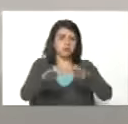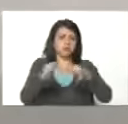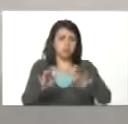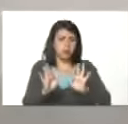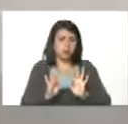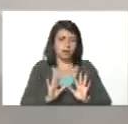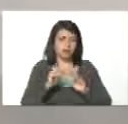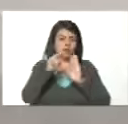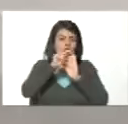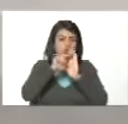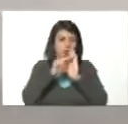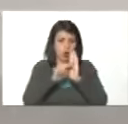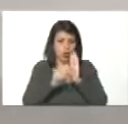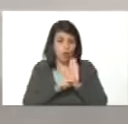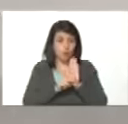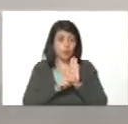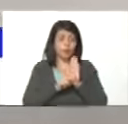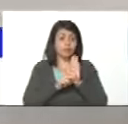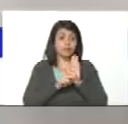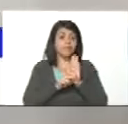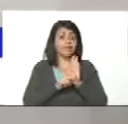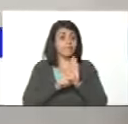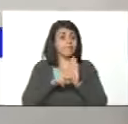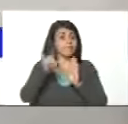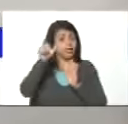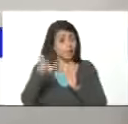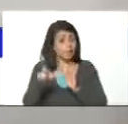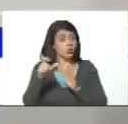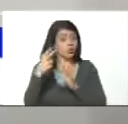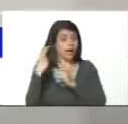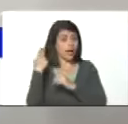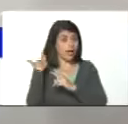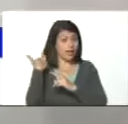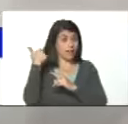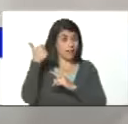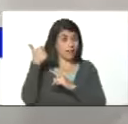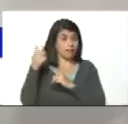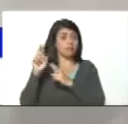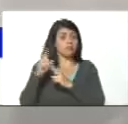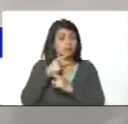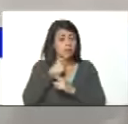Y tantas otras normas donde los anfitriones dicen, mira, aquí es así.